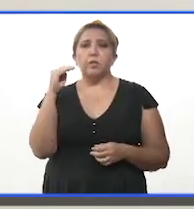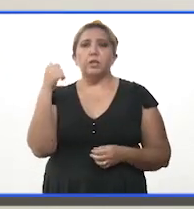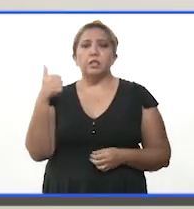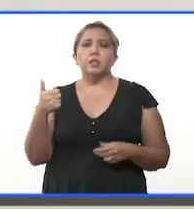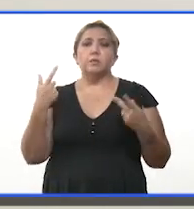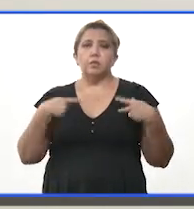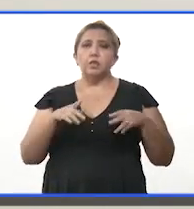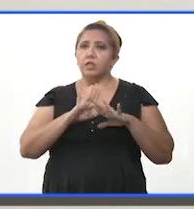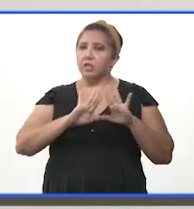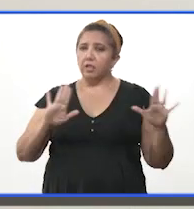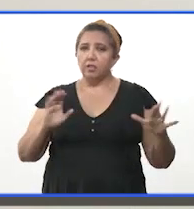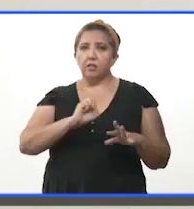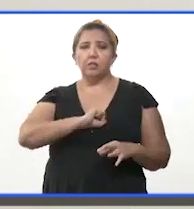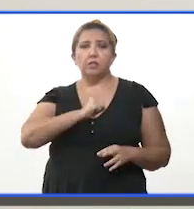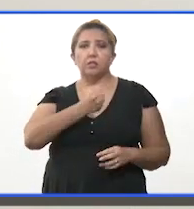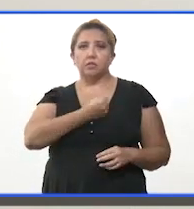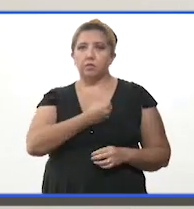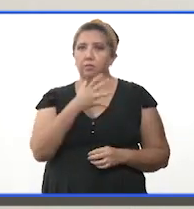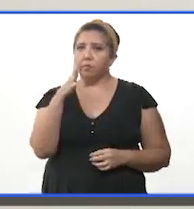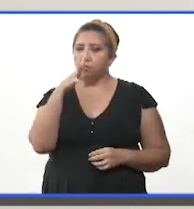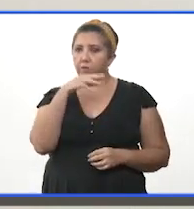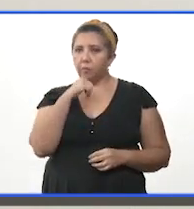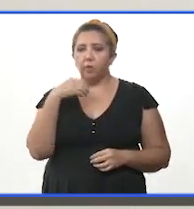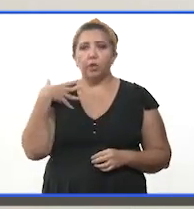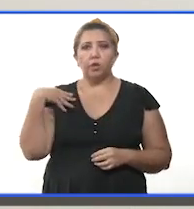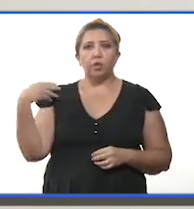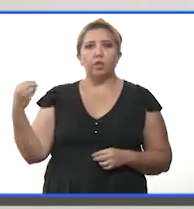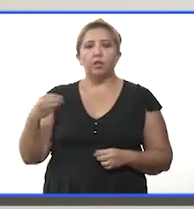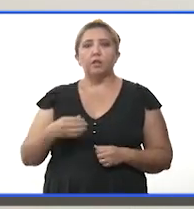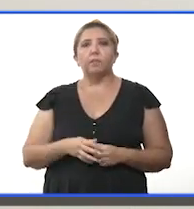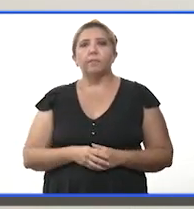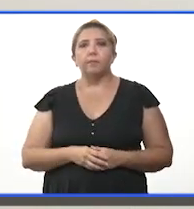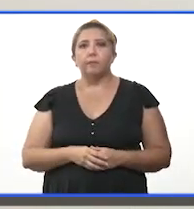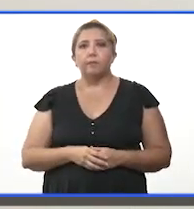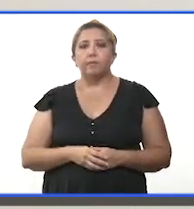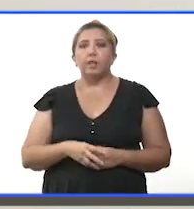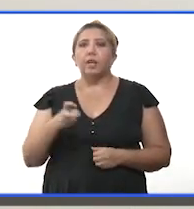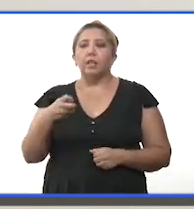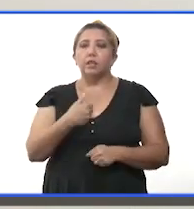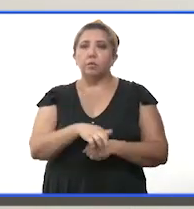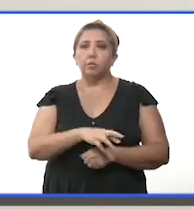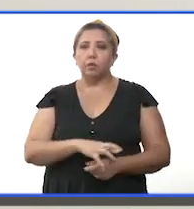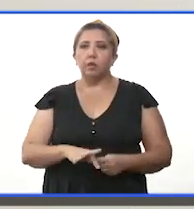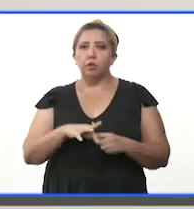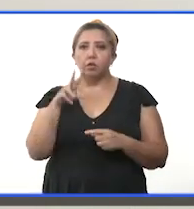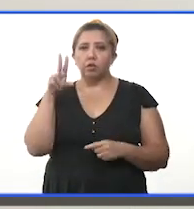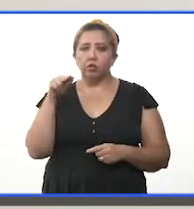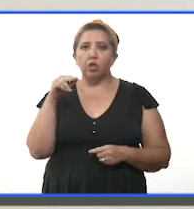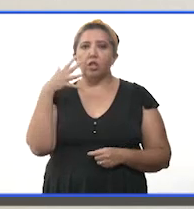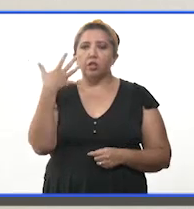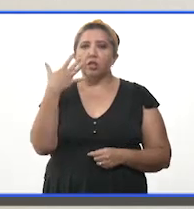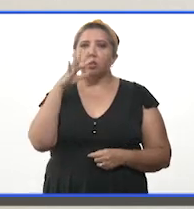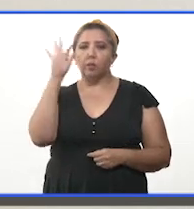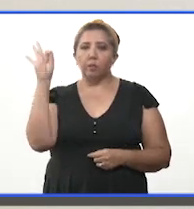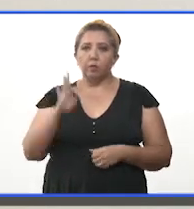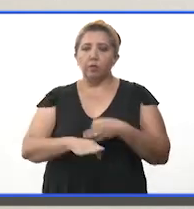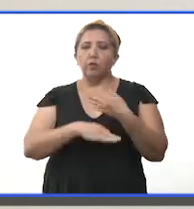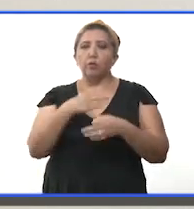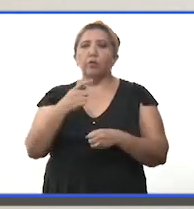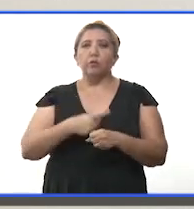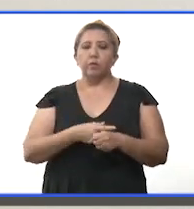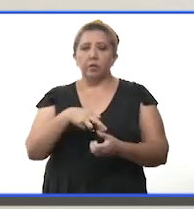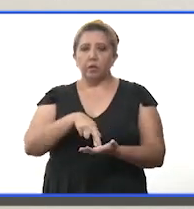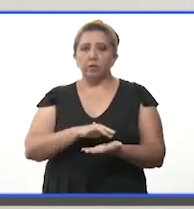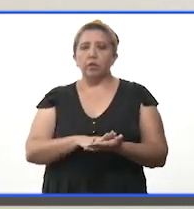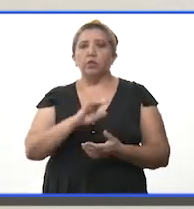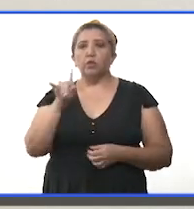37.396 pacientes ya se recuperaron, no presentan síntomas ni pueden contagiar. Esta cifra representa el 85% del total de